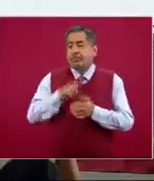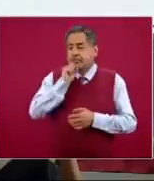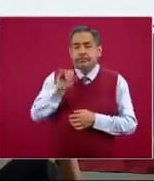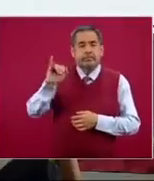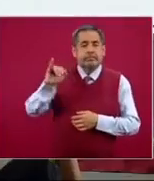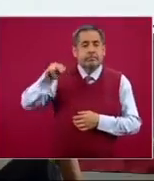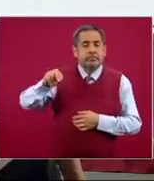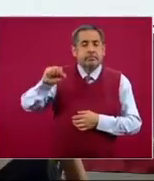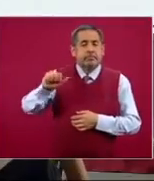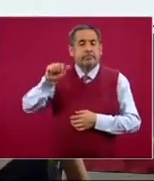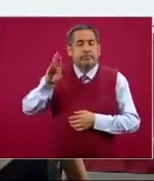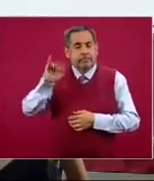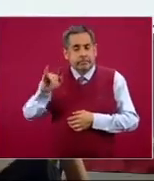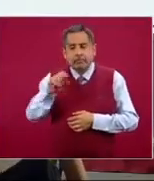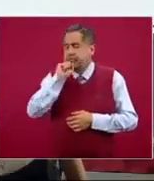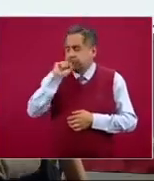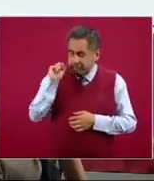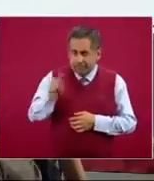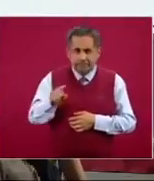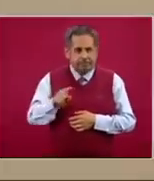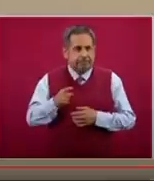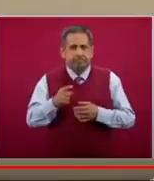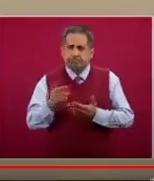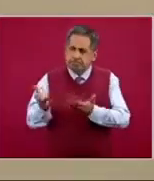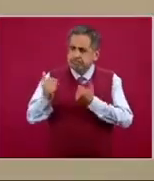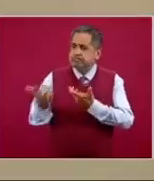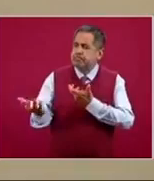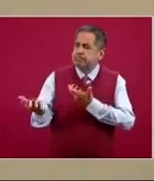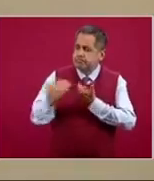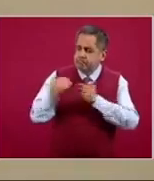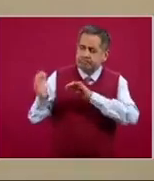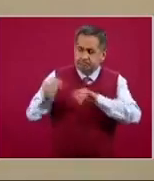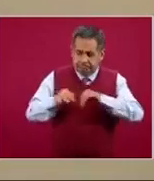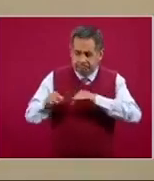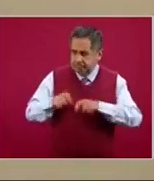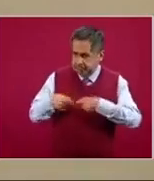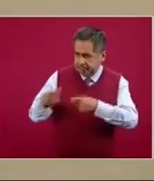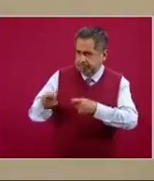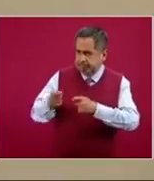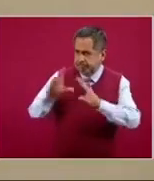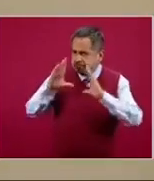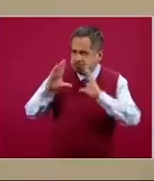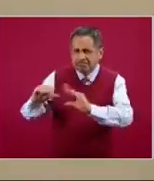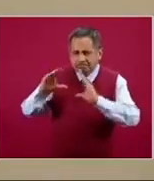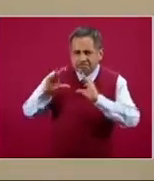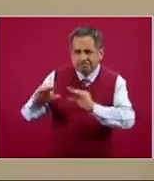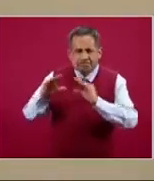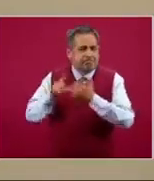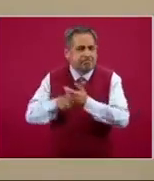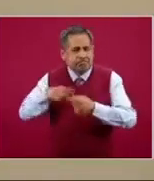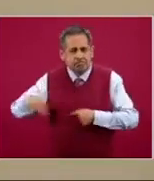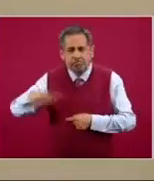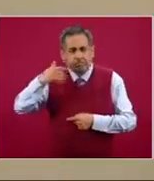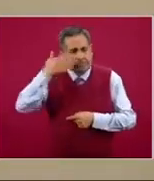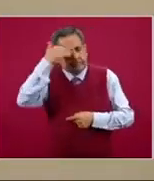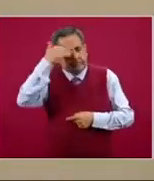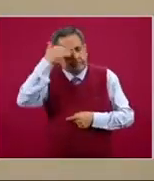INSABI, se ha logrado contratar, entrenar y organizar y distribuir más